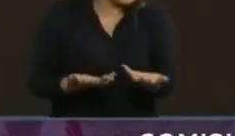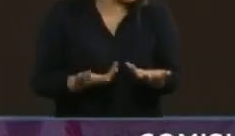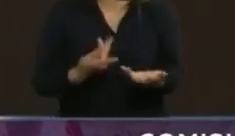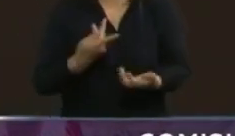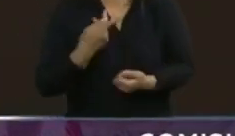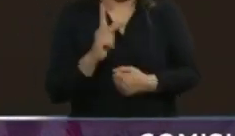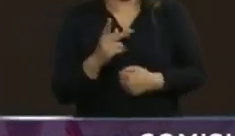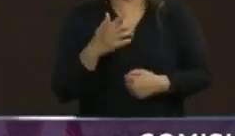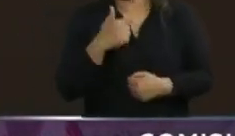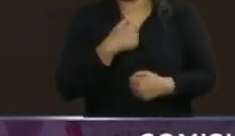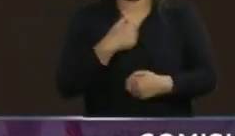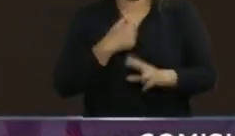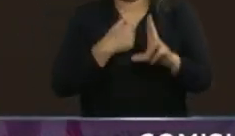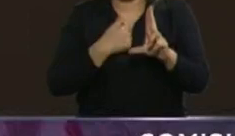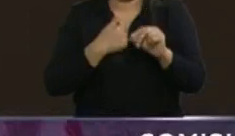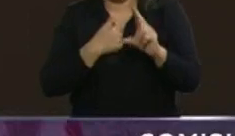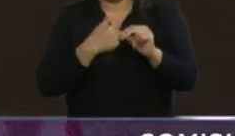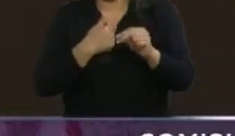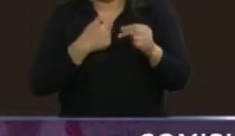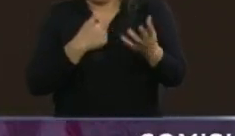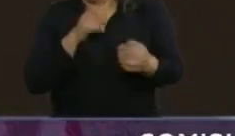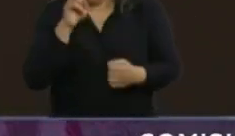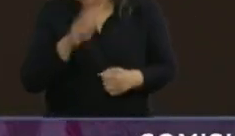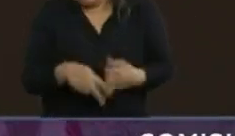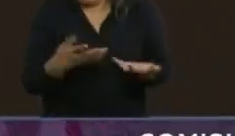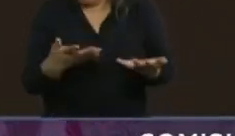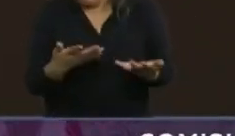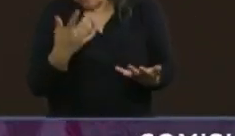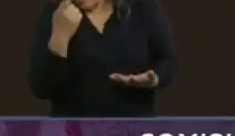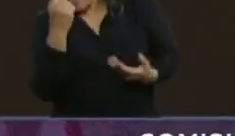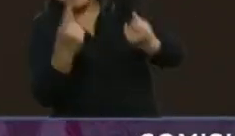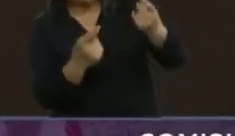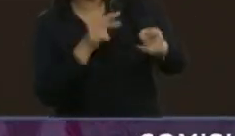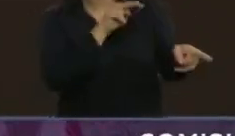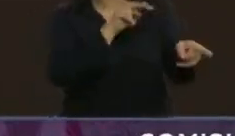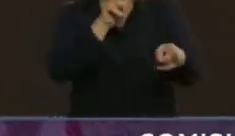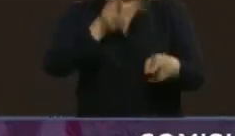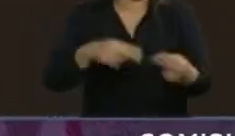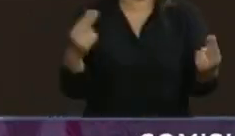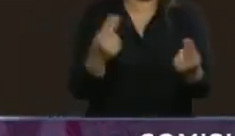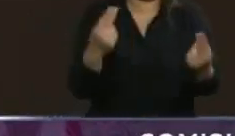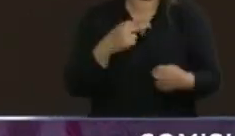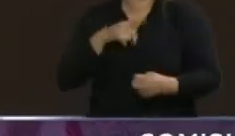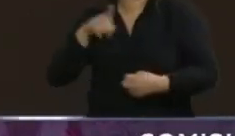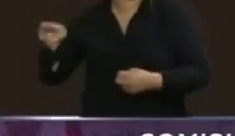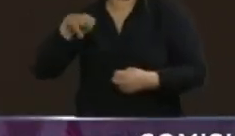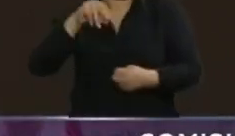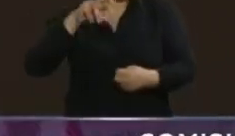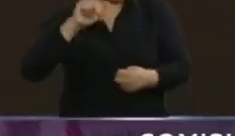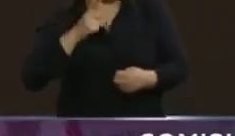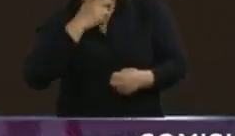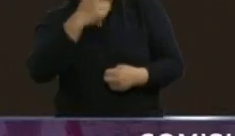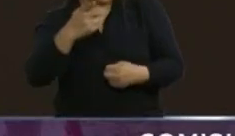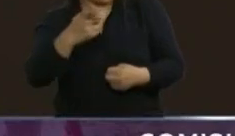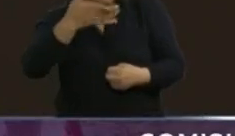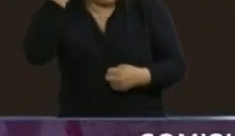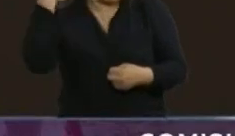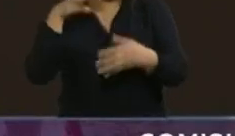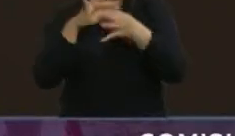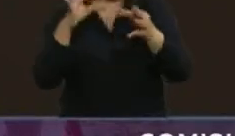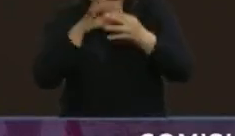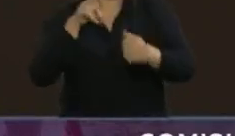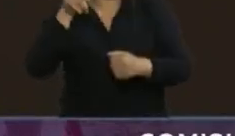voy a desconocer que son necesarios algunos. Morena hizo un pacto y dijo en un restaurante con